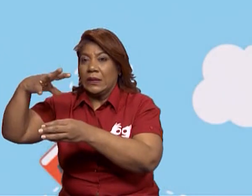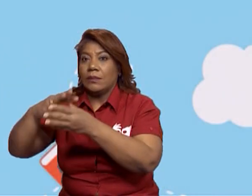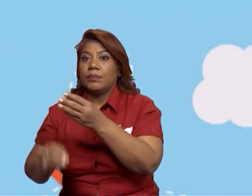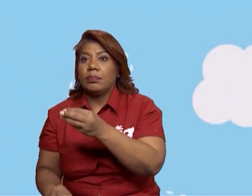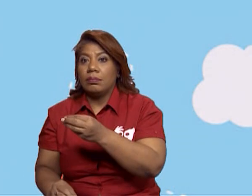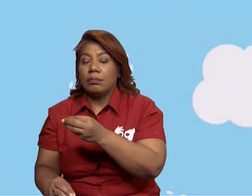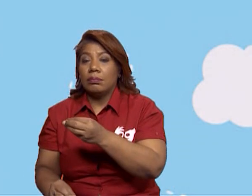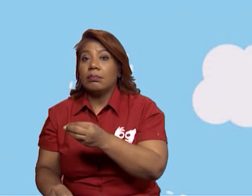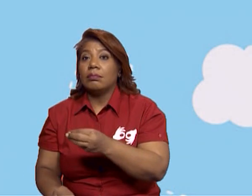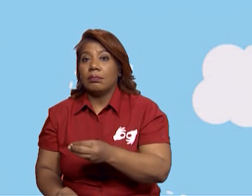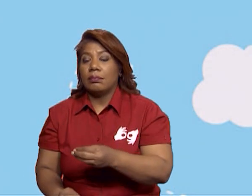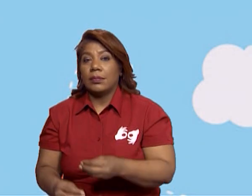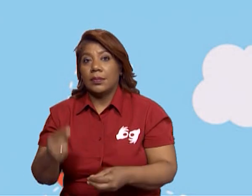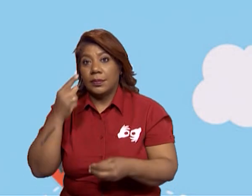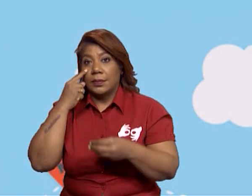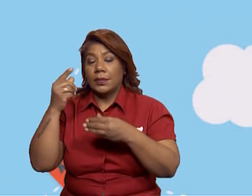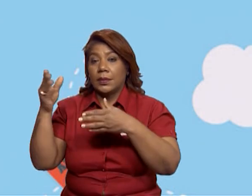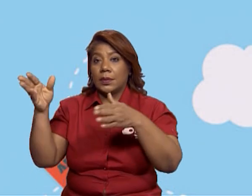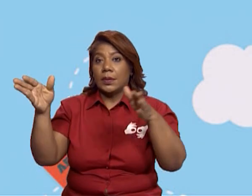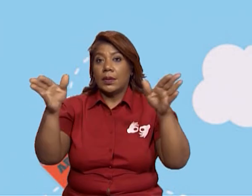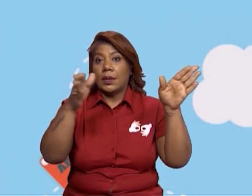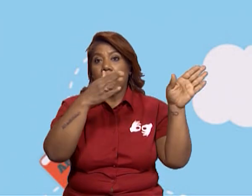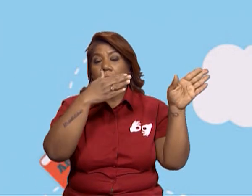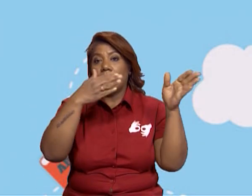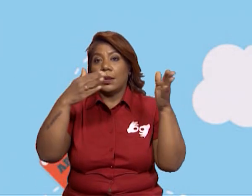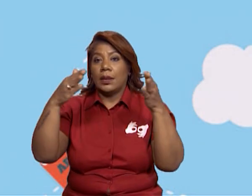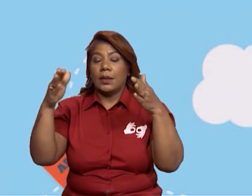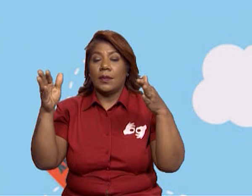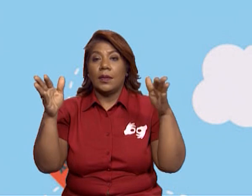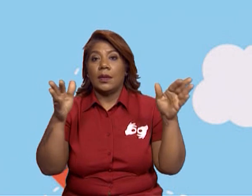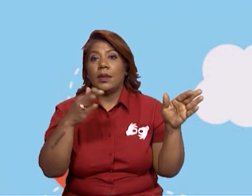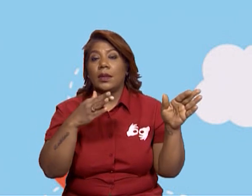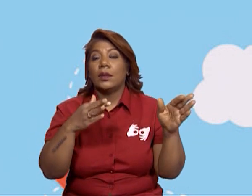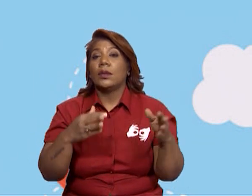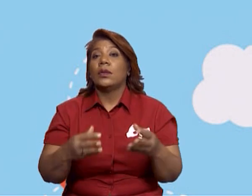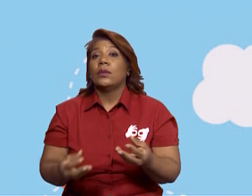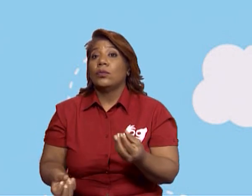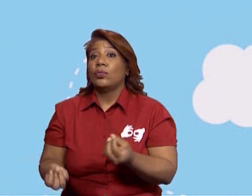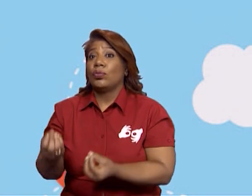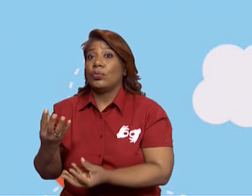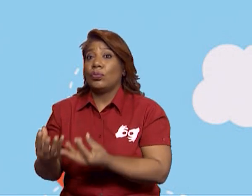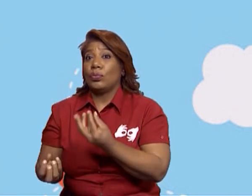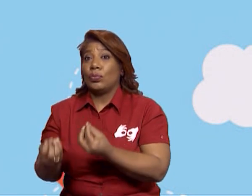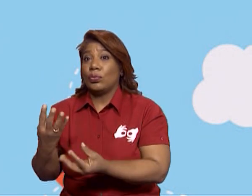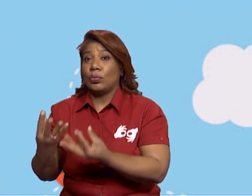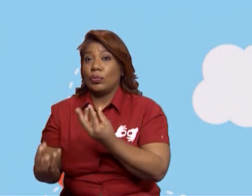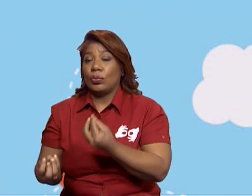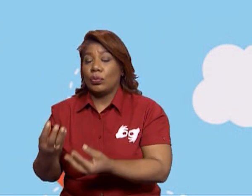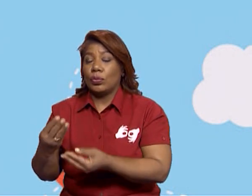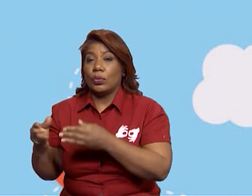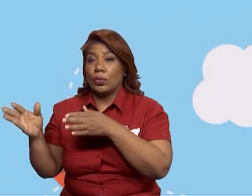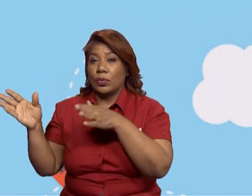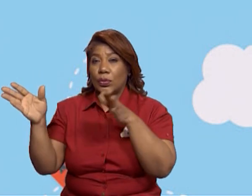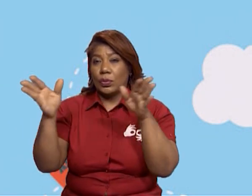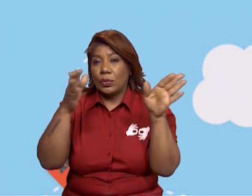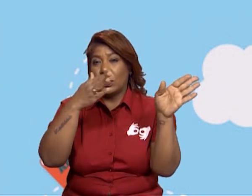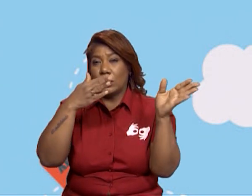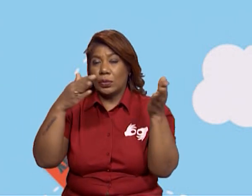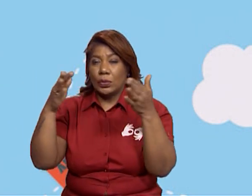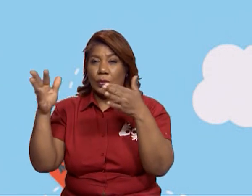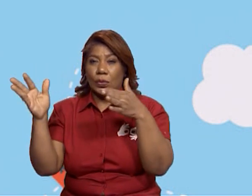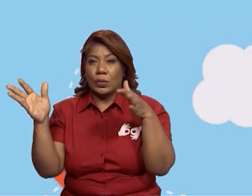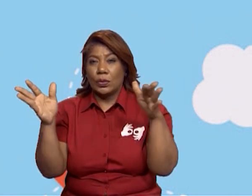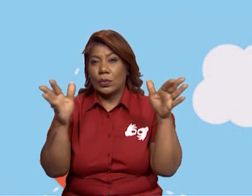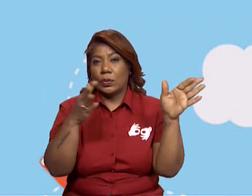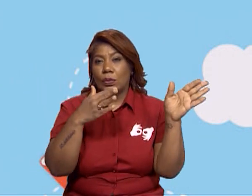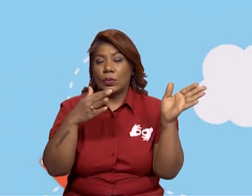viento? El agua se evapora más rápido cuando el viento es fuerte. Esto se debe a que se mueve el aire lleno de